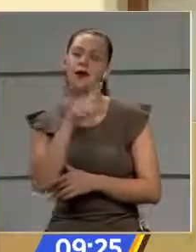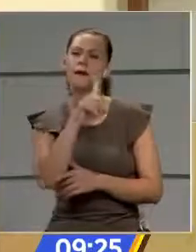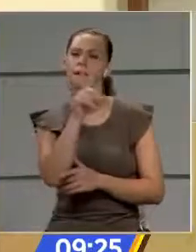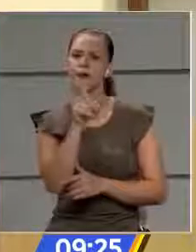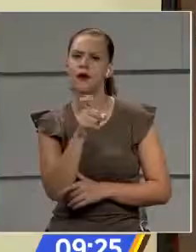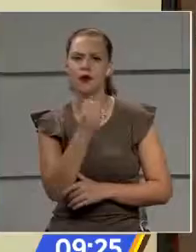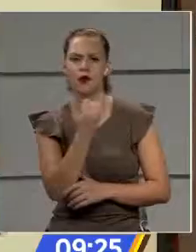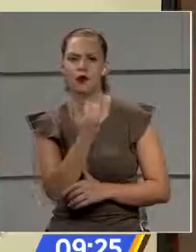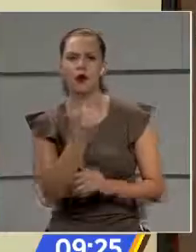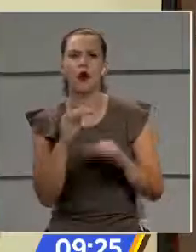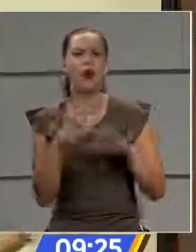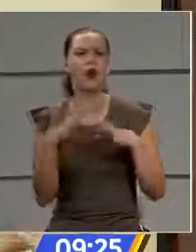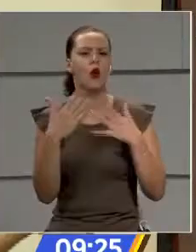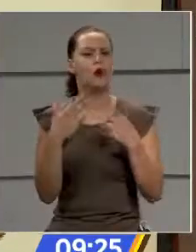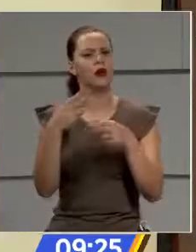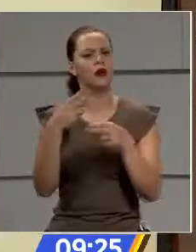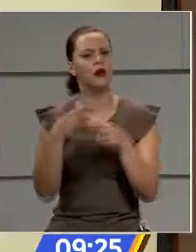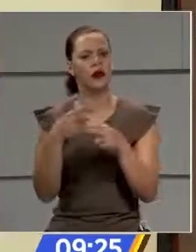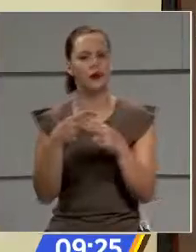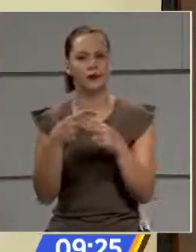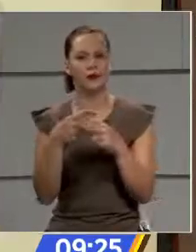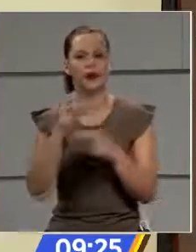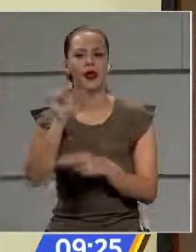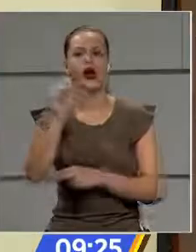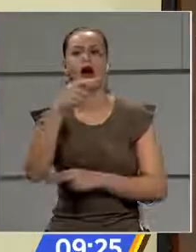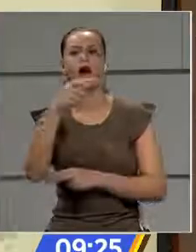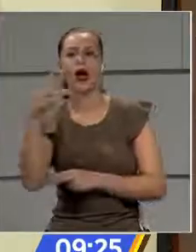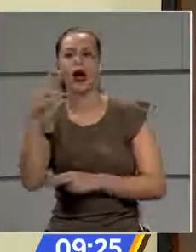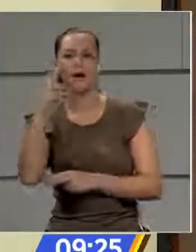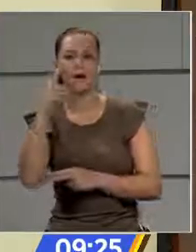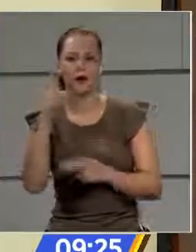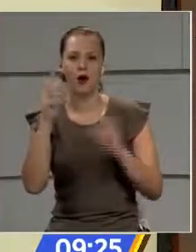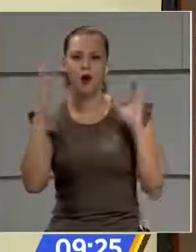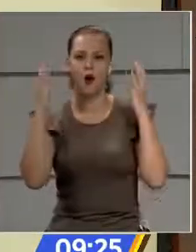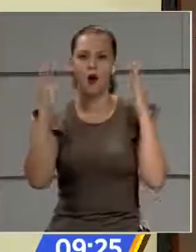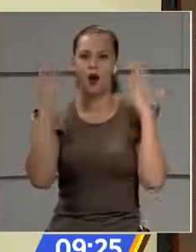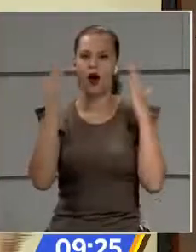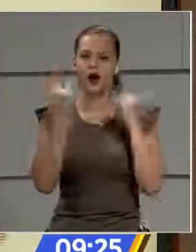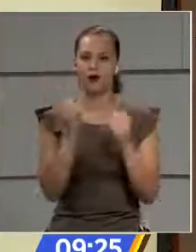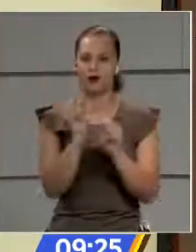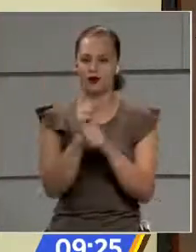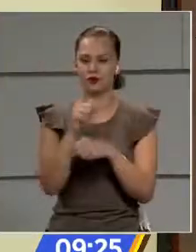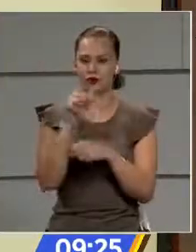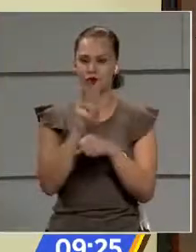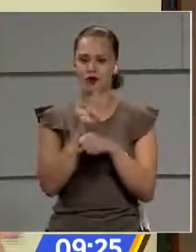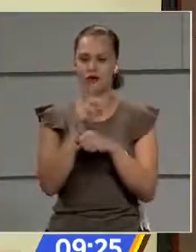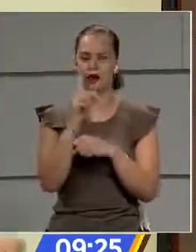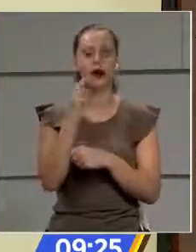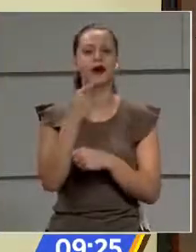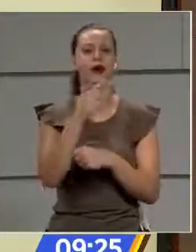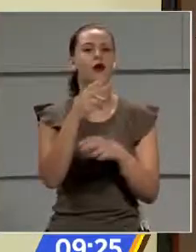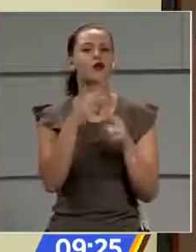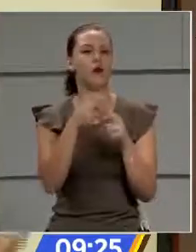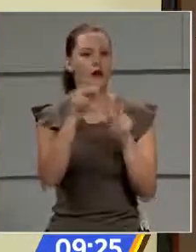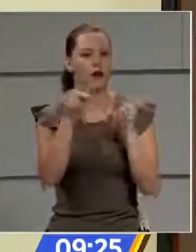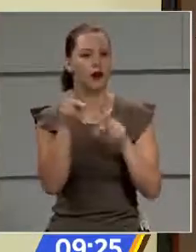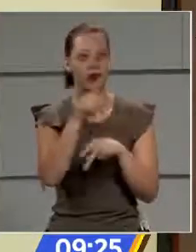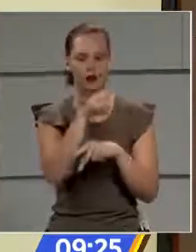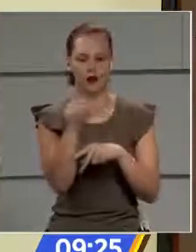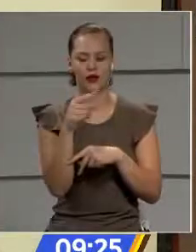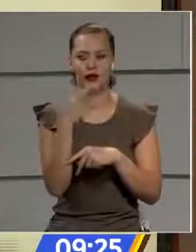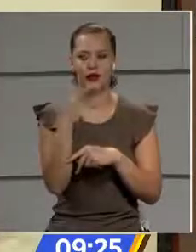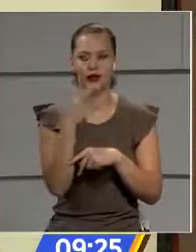preguntando cómo se llama la aplicación del koala que también vamos a estar utilizando para que les digamos el nombre a las personas. Ahí